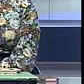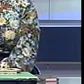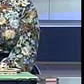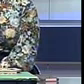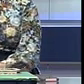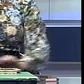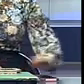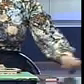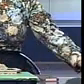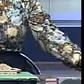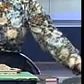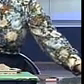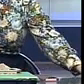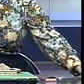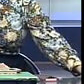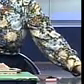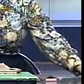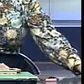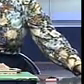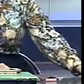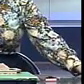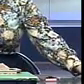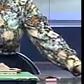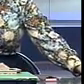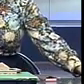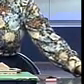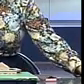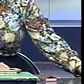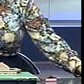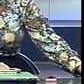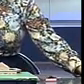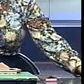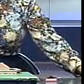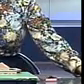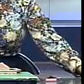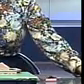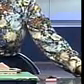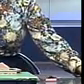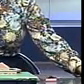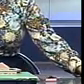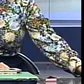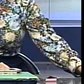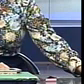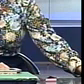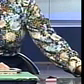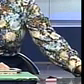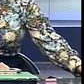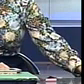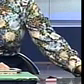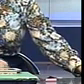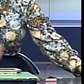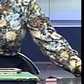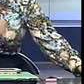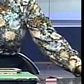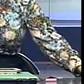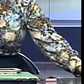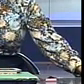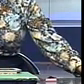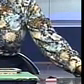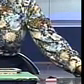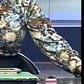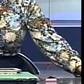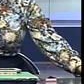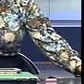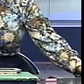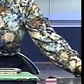Ahora contarles que este día se entregaron propuestas de paquetes contables para que los partidos políticos lleven un mejor